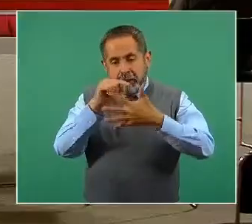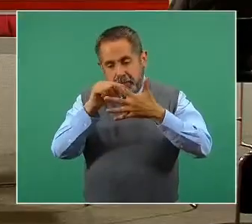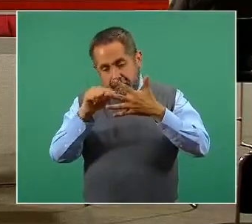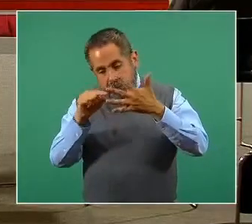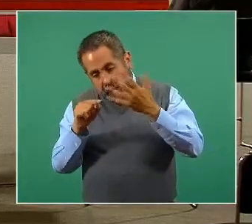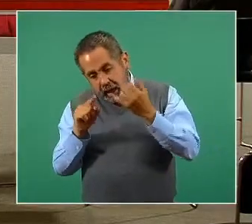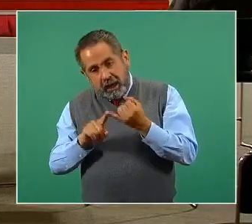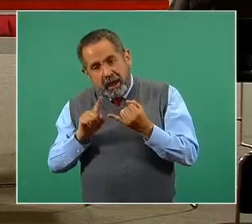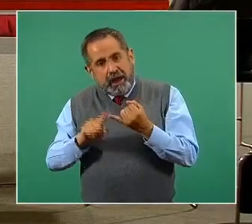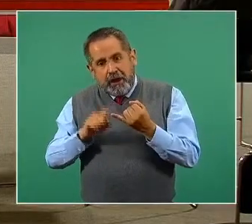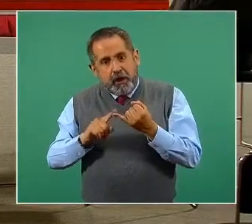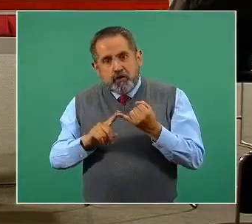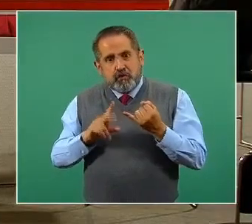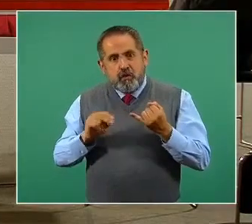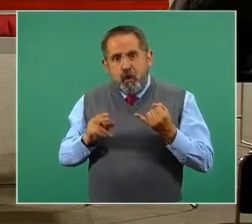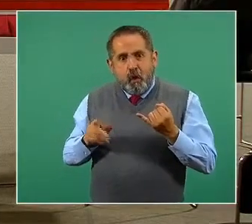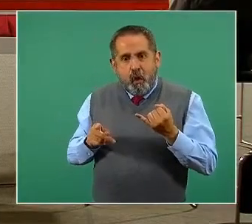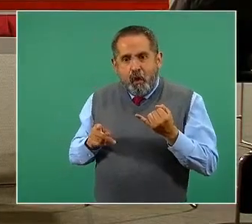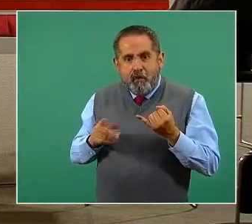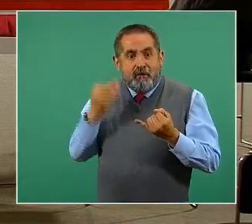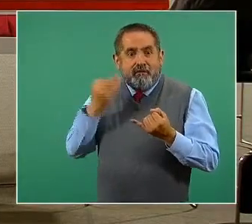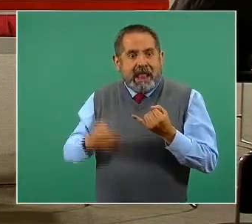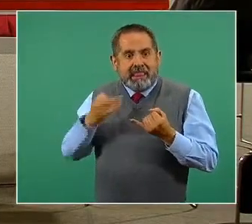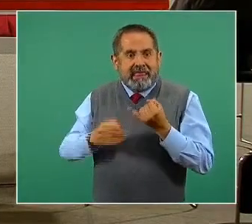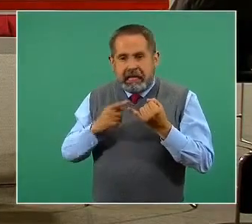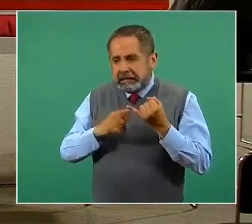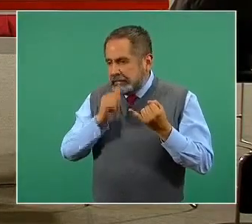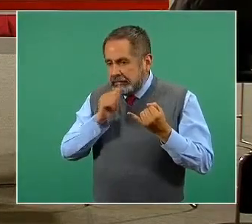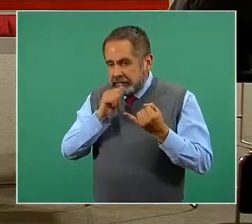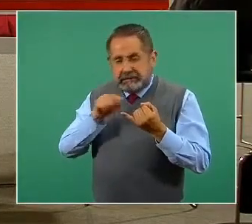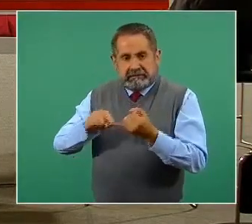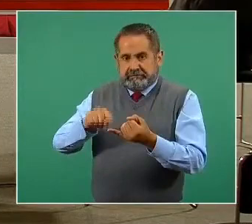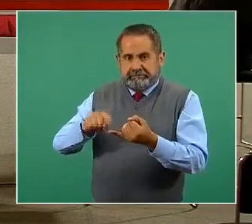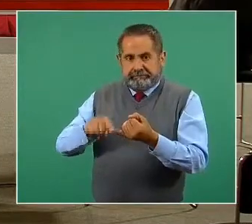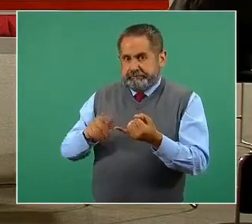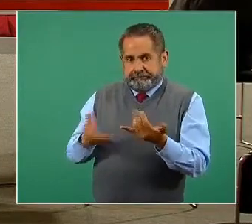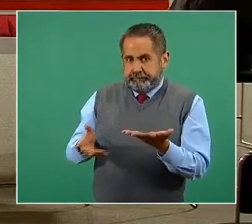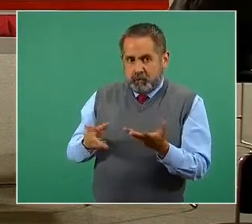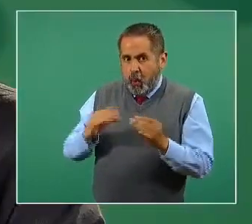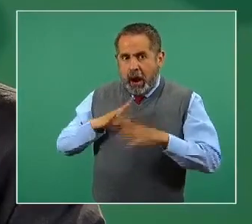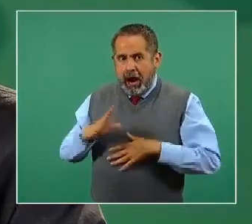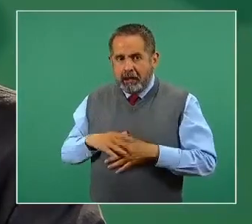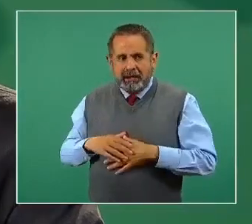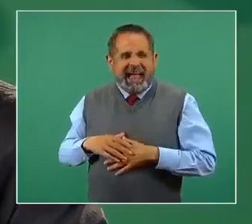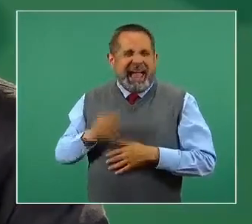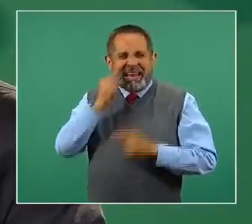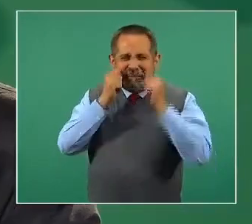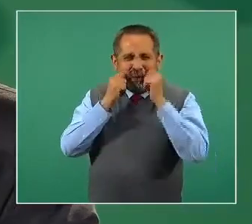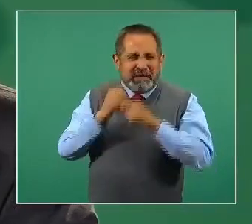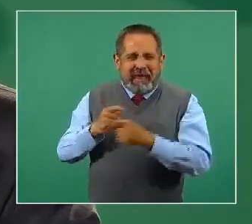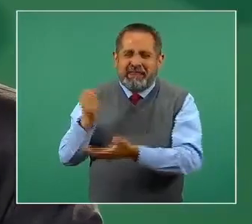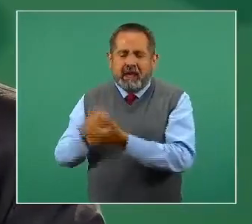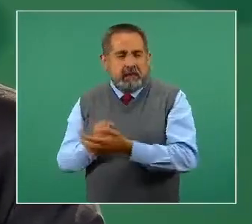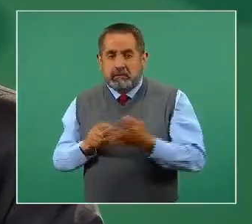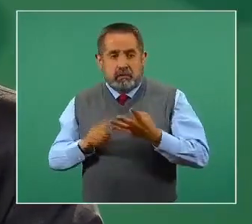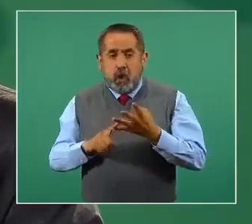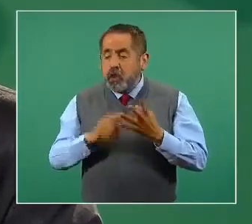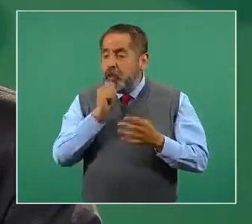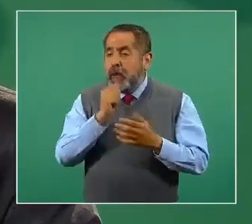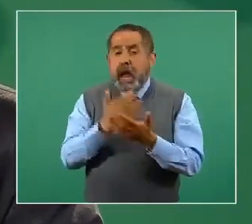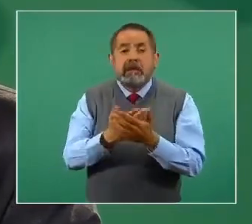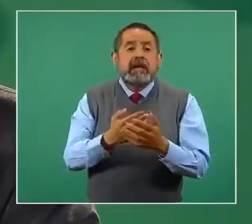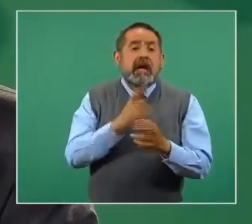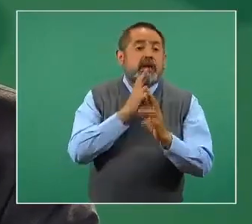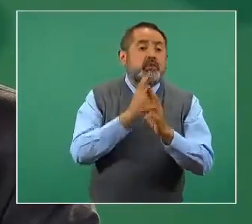por falta de empeño, sino que algunas pruebas, por su naturaleza técnica, a veces se prolongan